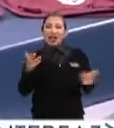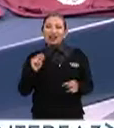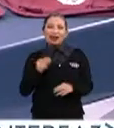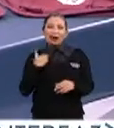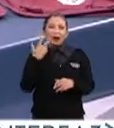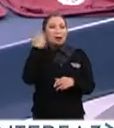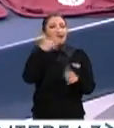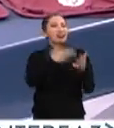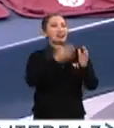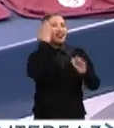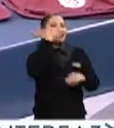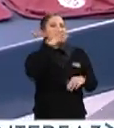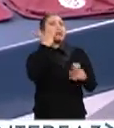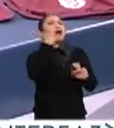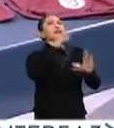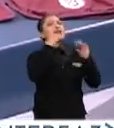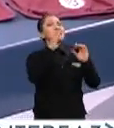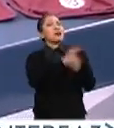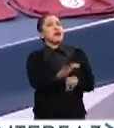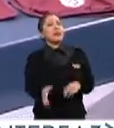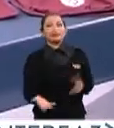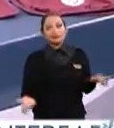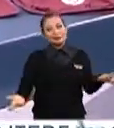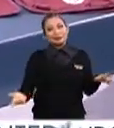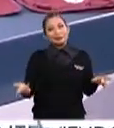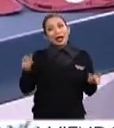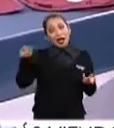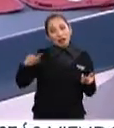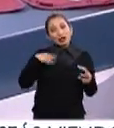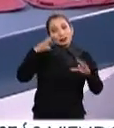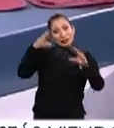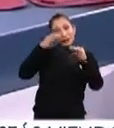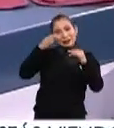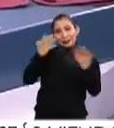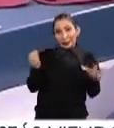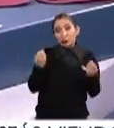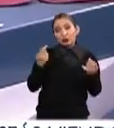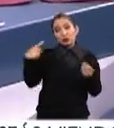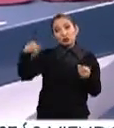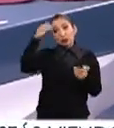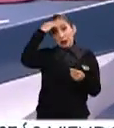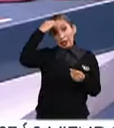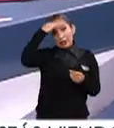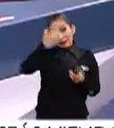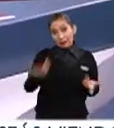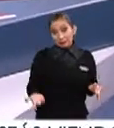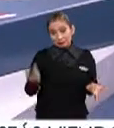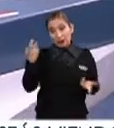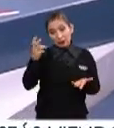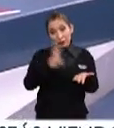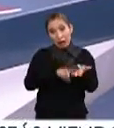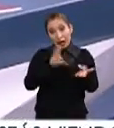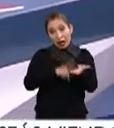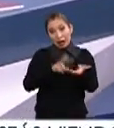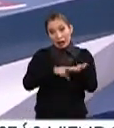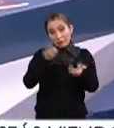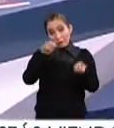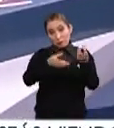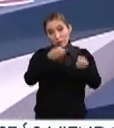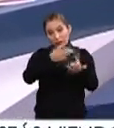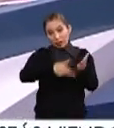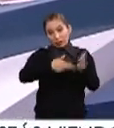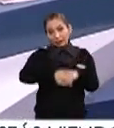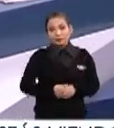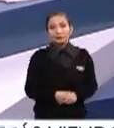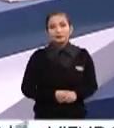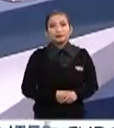quieren ir al taller porque ¿qué les vamos a enseñar? Claro. Pues más bien ellos nos enseñan mucho de su experiencia. ¿Sí? Y eso es lo rico del taller también.